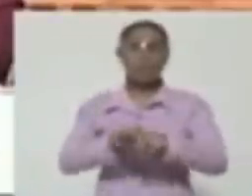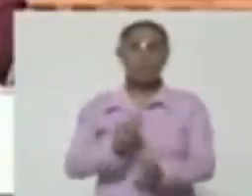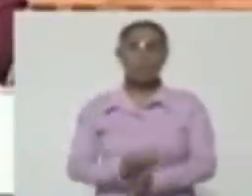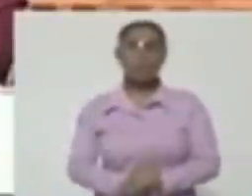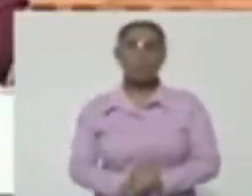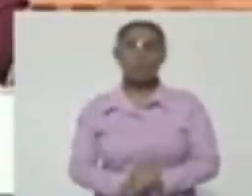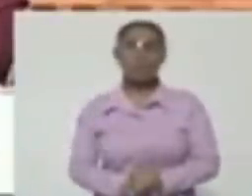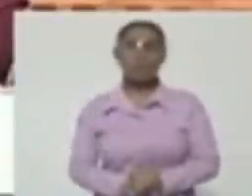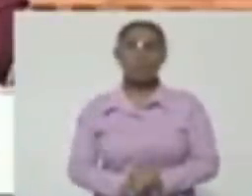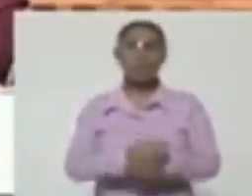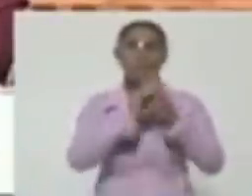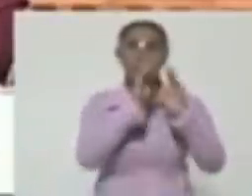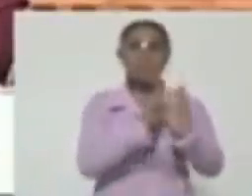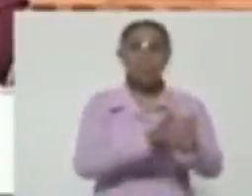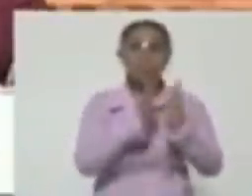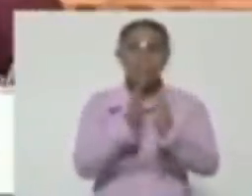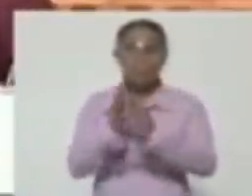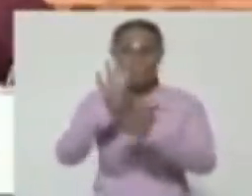en una agenda